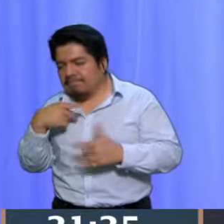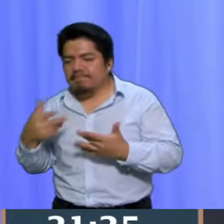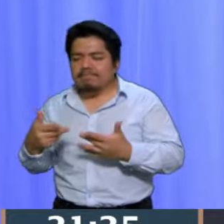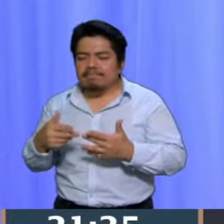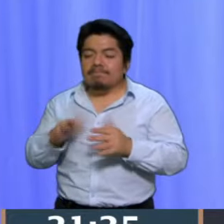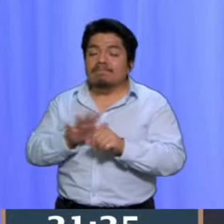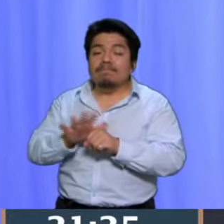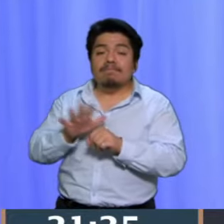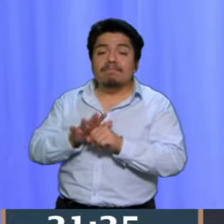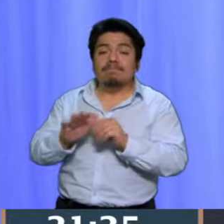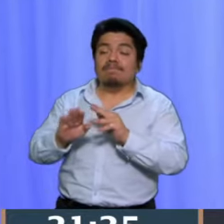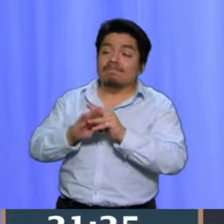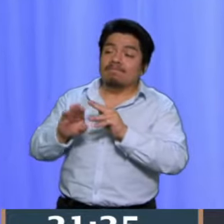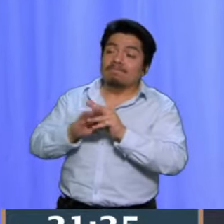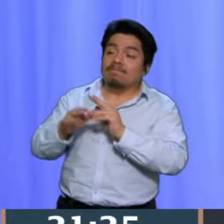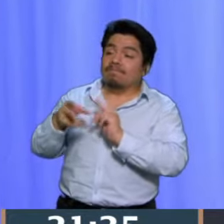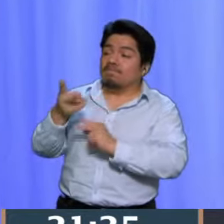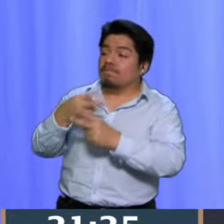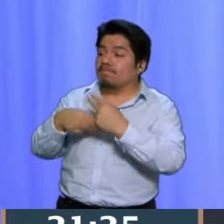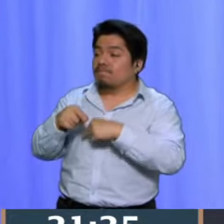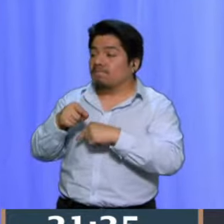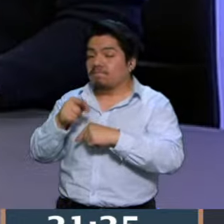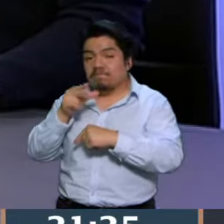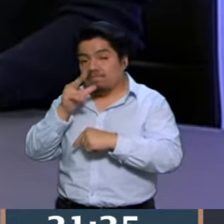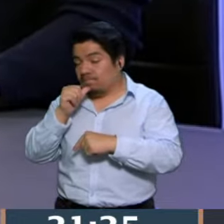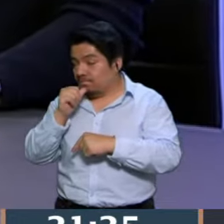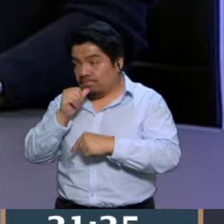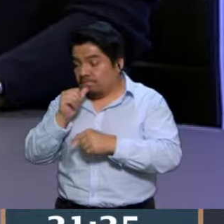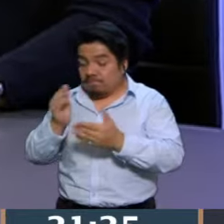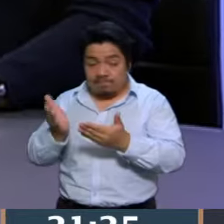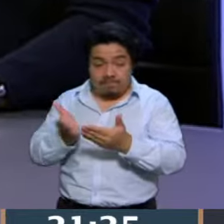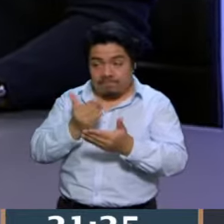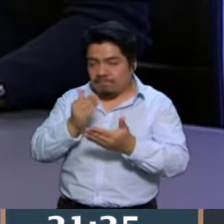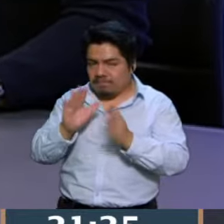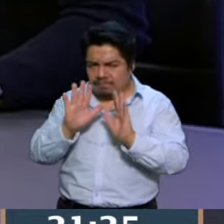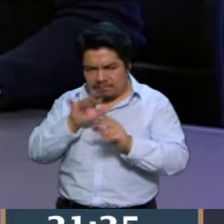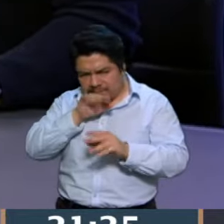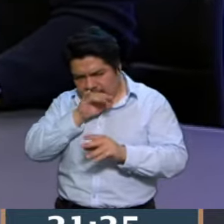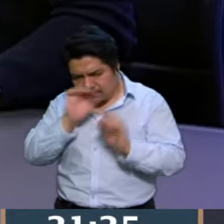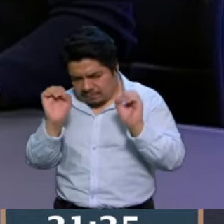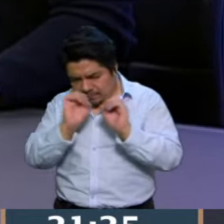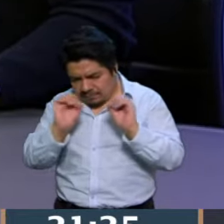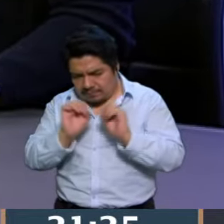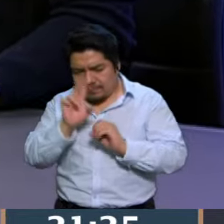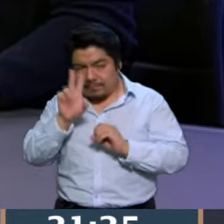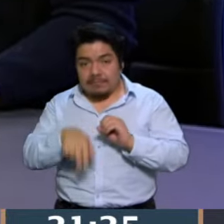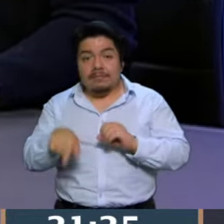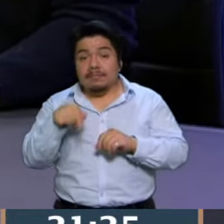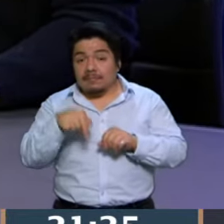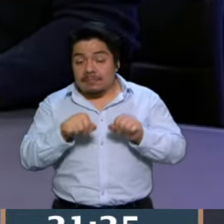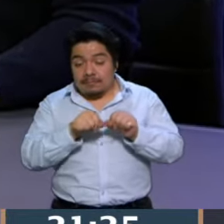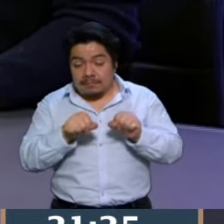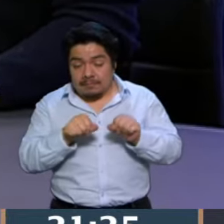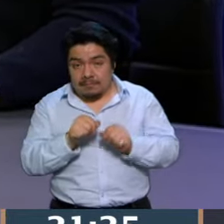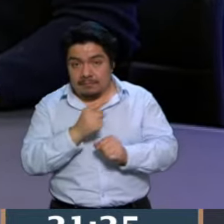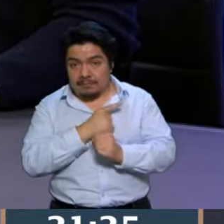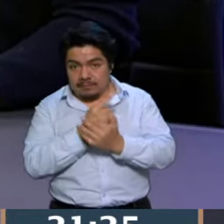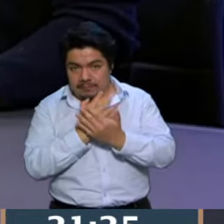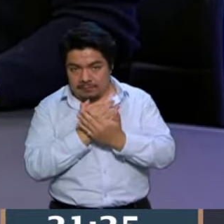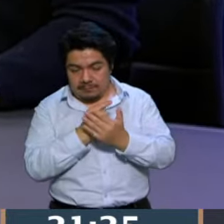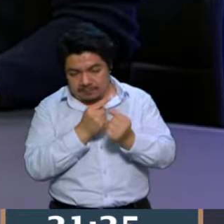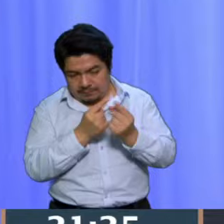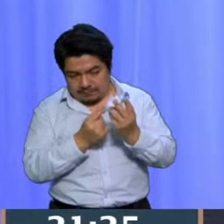migración. No hay vuelta de hoja, o sea, nada más se los digo, para que no se me apaniquen, pero si algo tiene que hacer esta sociedad es prepararse para muchas